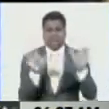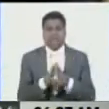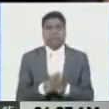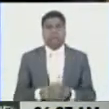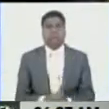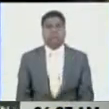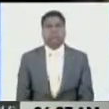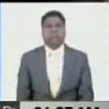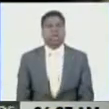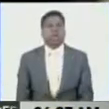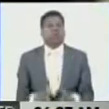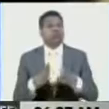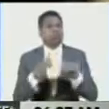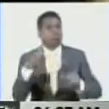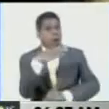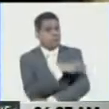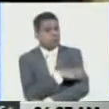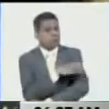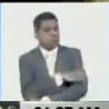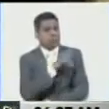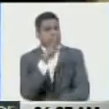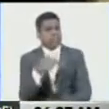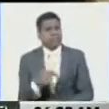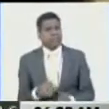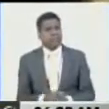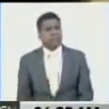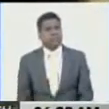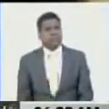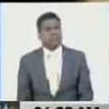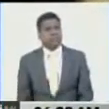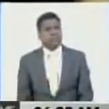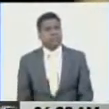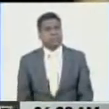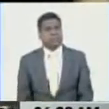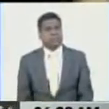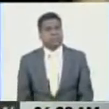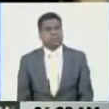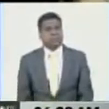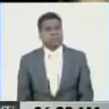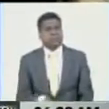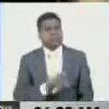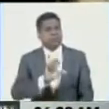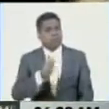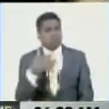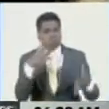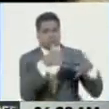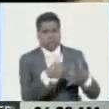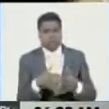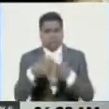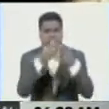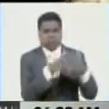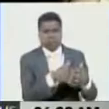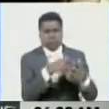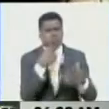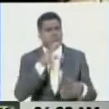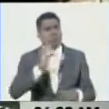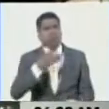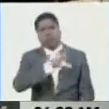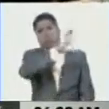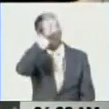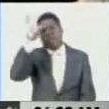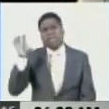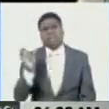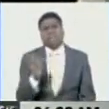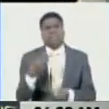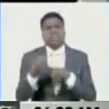tendencia opositora, y de igual manera es un monstruo el que se está enfrentando, el imperialismo norteamericano y los imperialismos del mundo. ¿Cómo enfrentarla? ¿Qué se está haciendo para